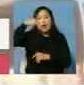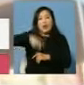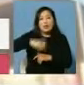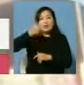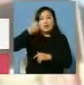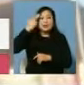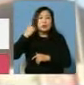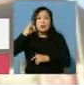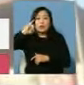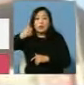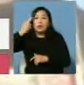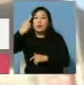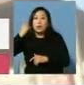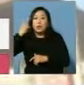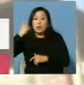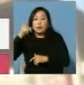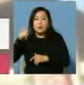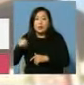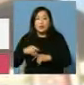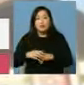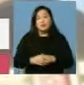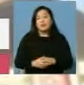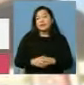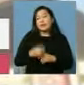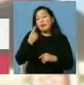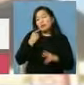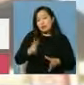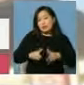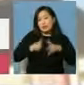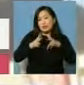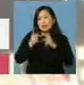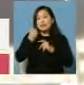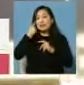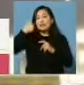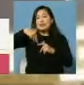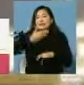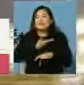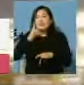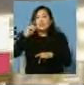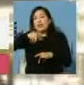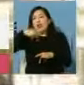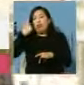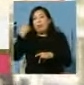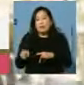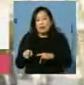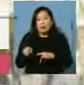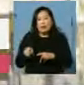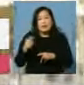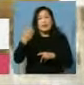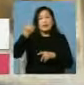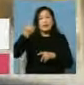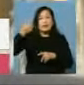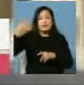en 69,99. Vamos a decir que Infinia Diesel está